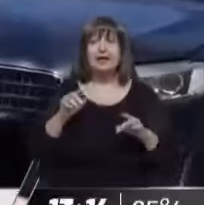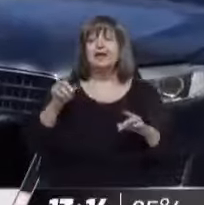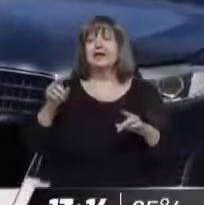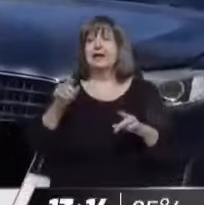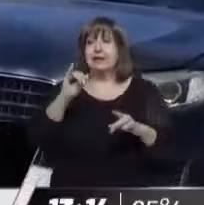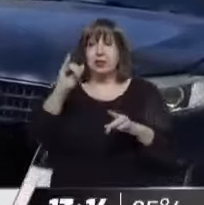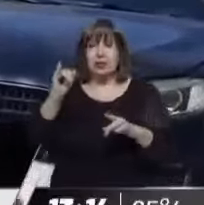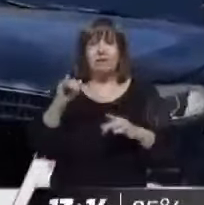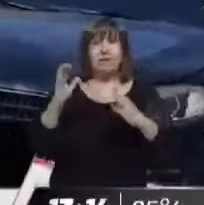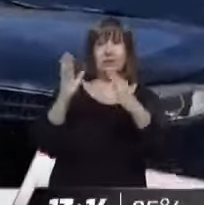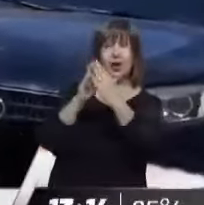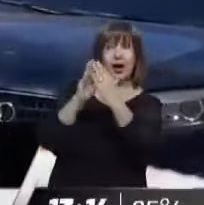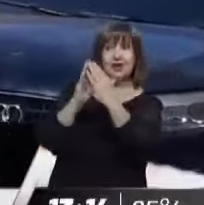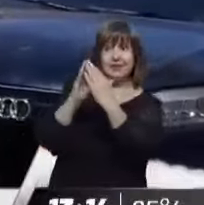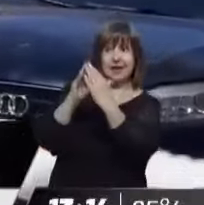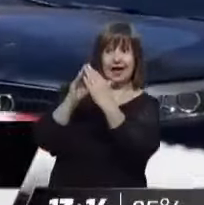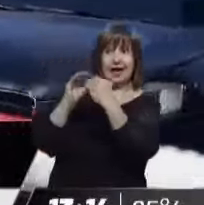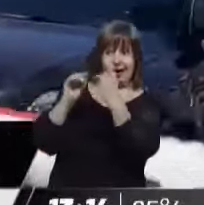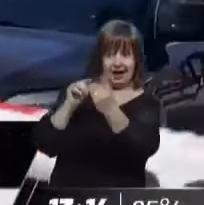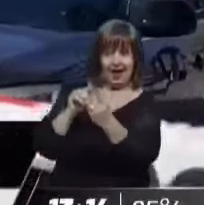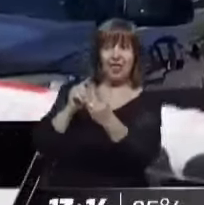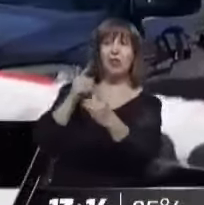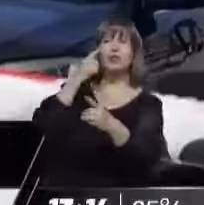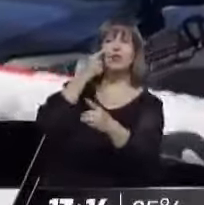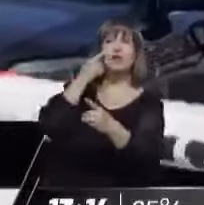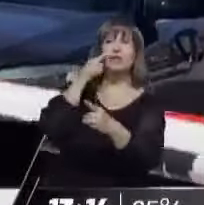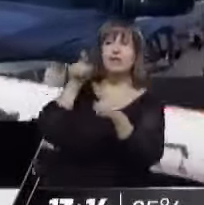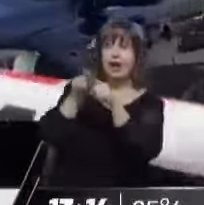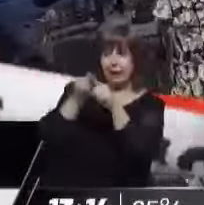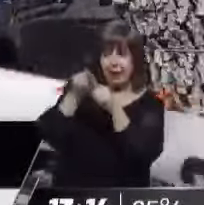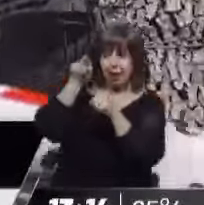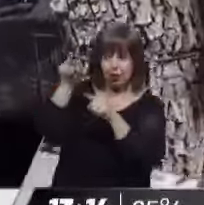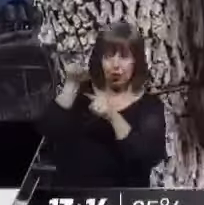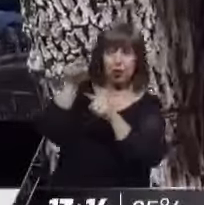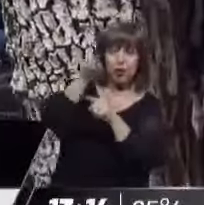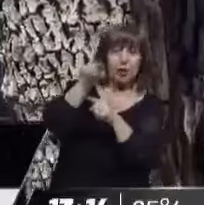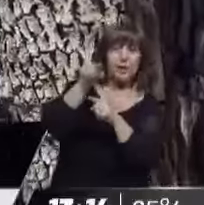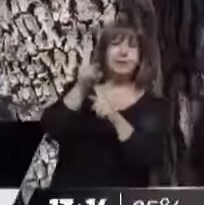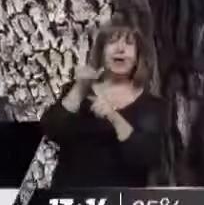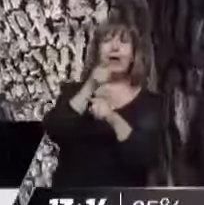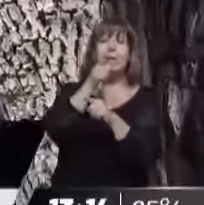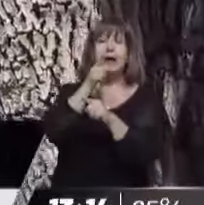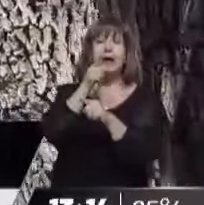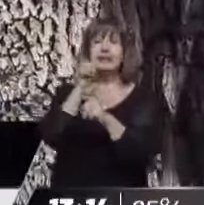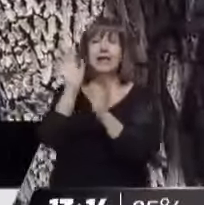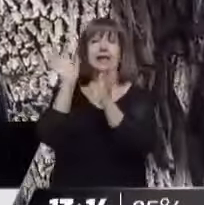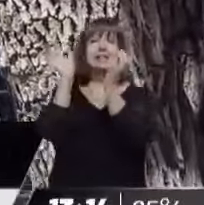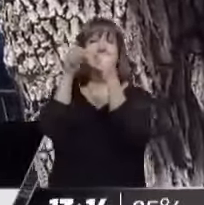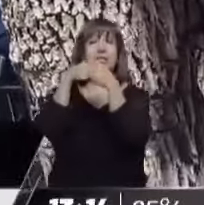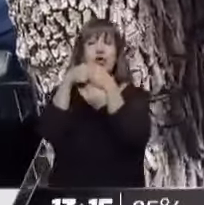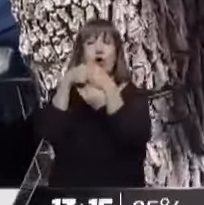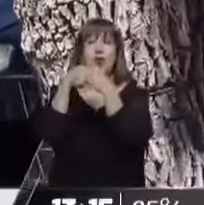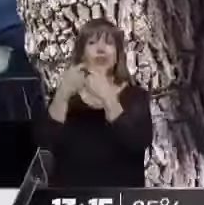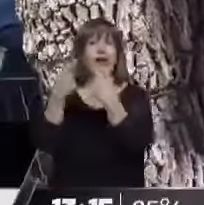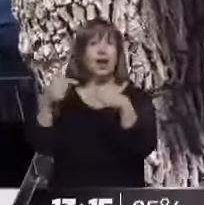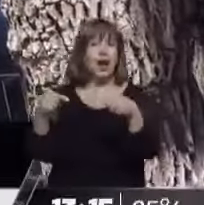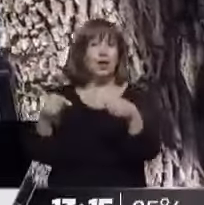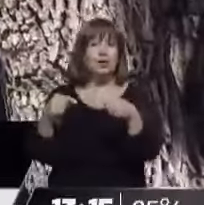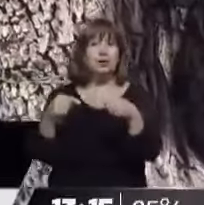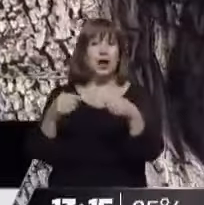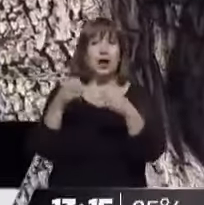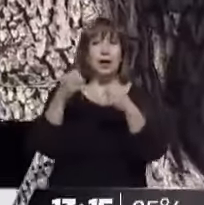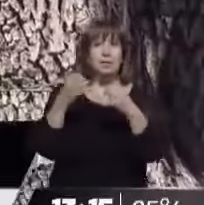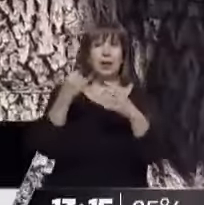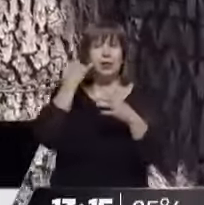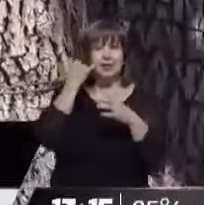esta casa de acá al lado, donde vive tu hermano, funcionaría como de aguantadero, porque justamente uno de los chicos que venía,